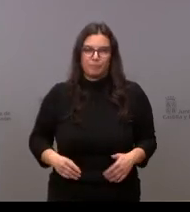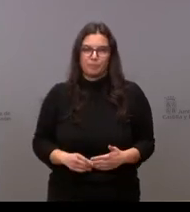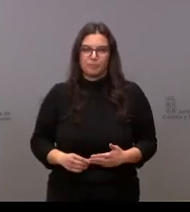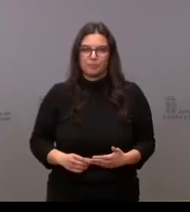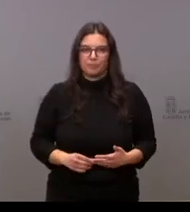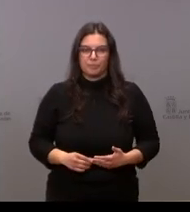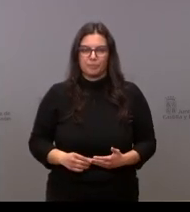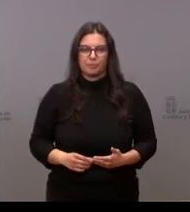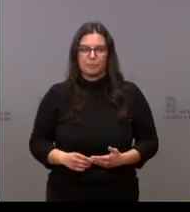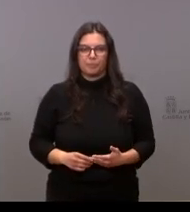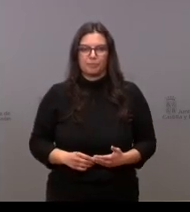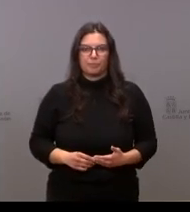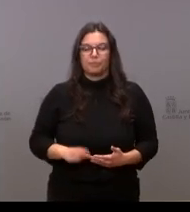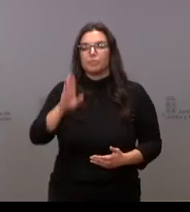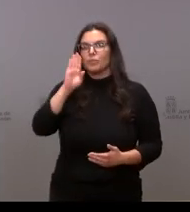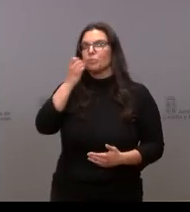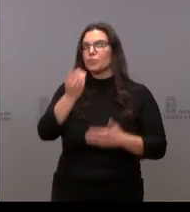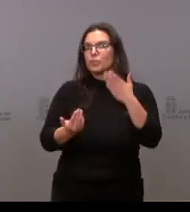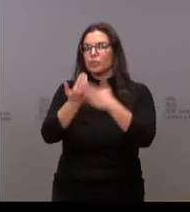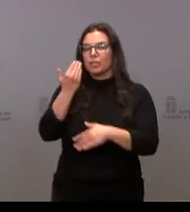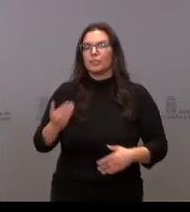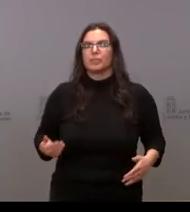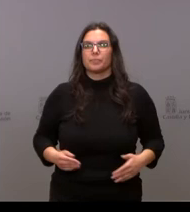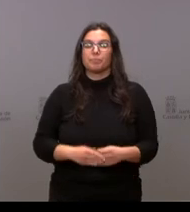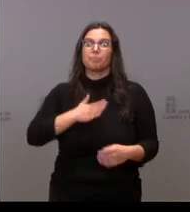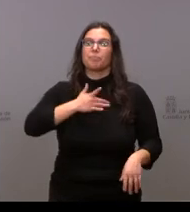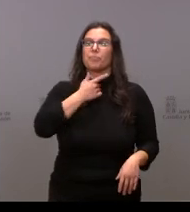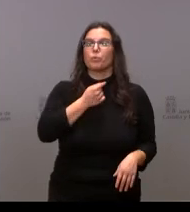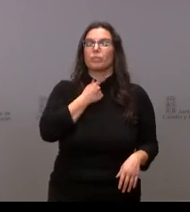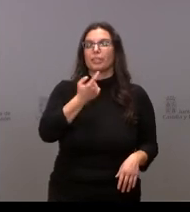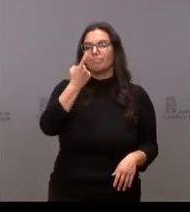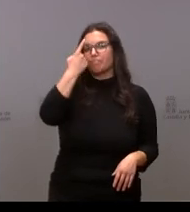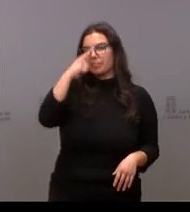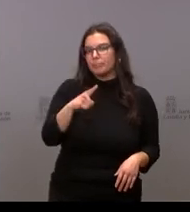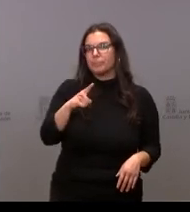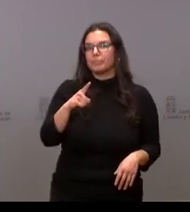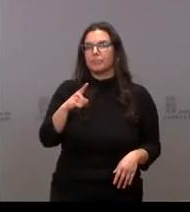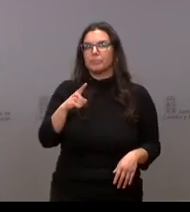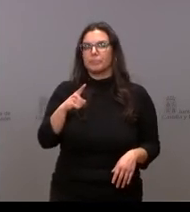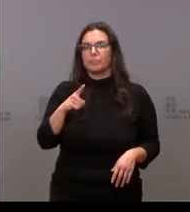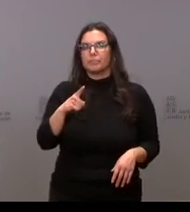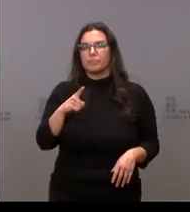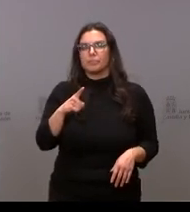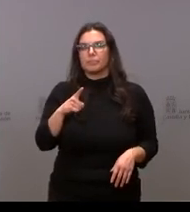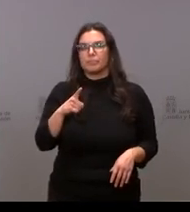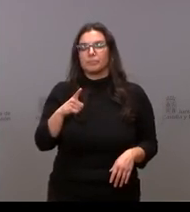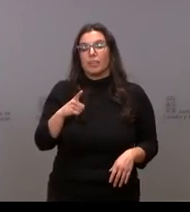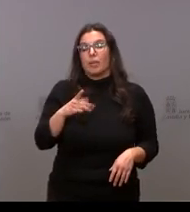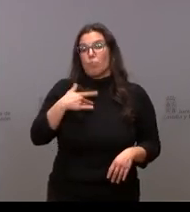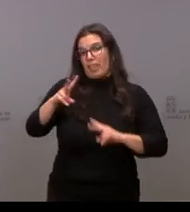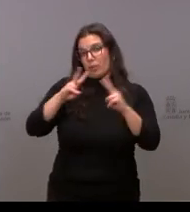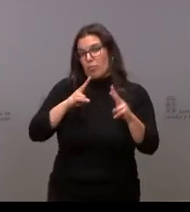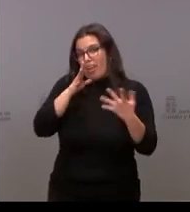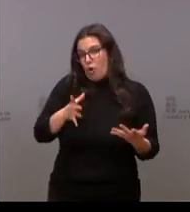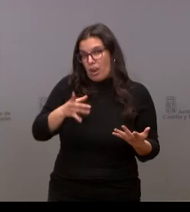carlos buenos días me gustaría saber no para que me lo conteste ahora pero si me lo podría mandar y